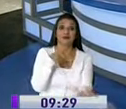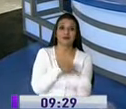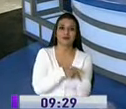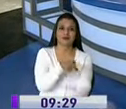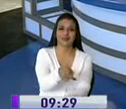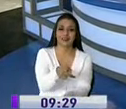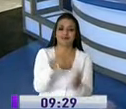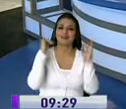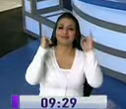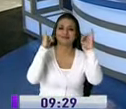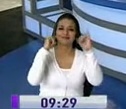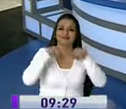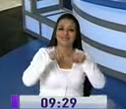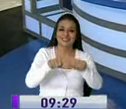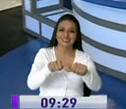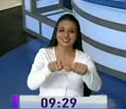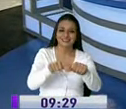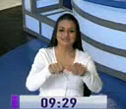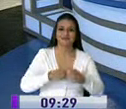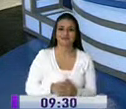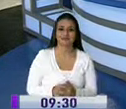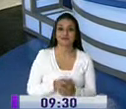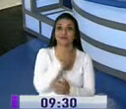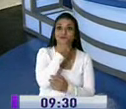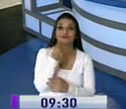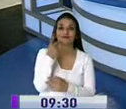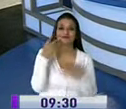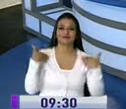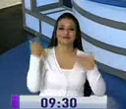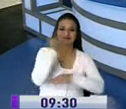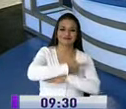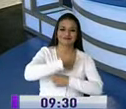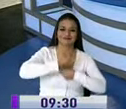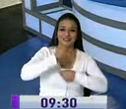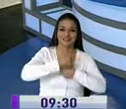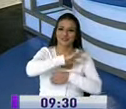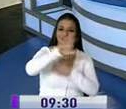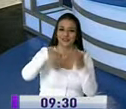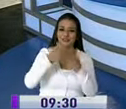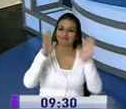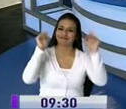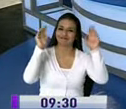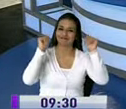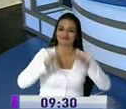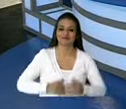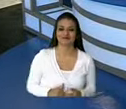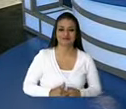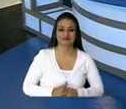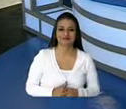Gordo y la querida Kairi para hacer de las suyas. Denita, feliz día del trabajador. A todos, buen día.